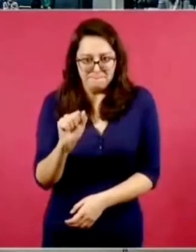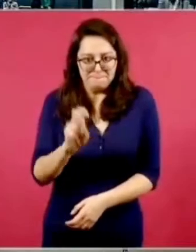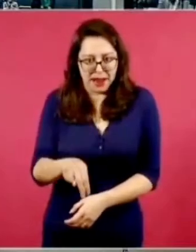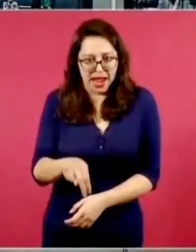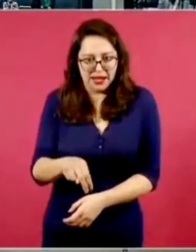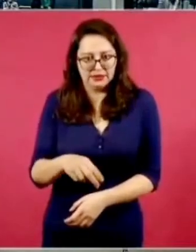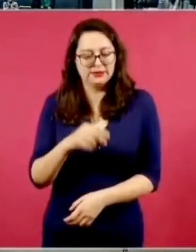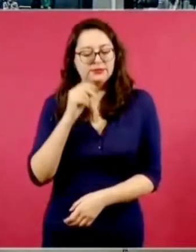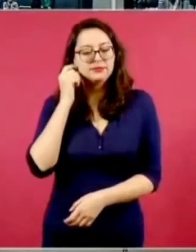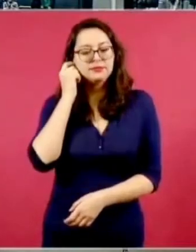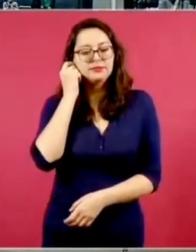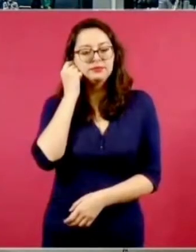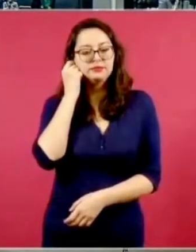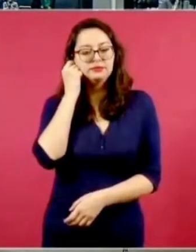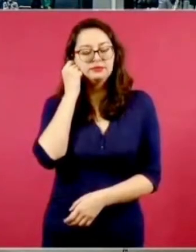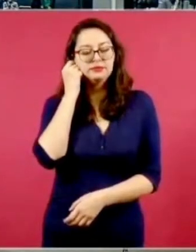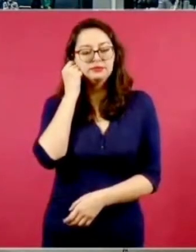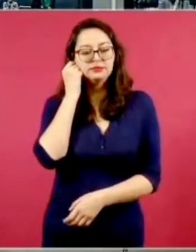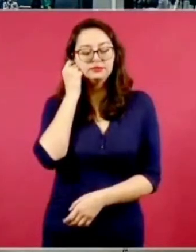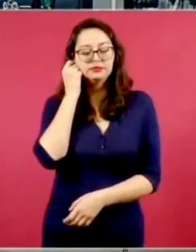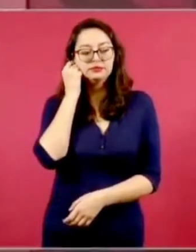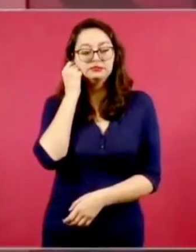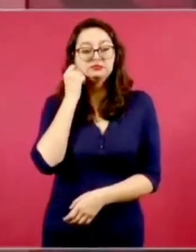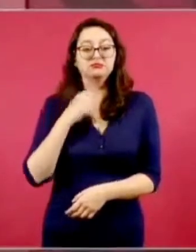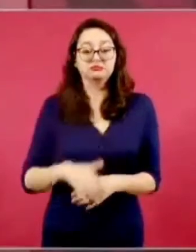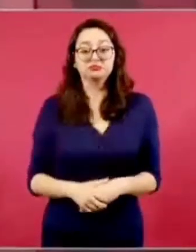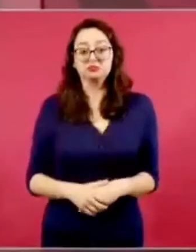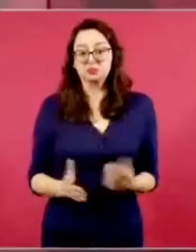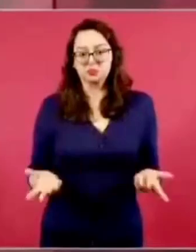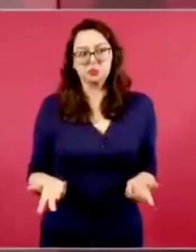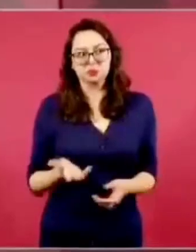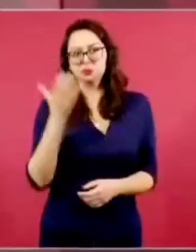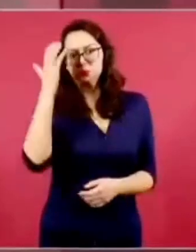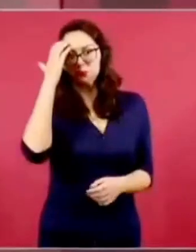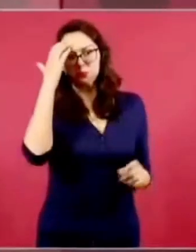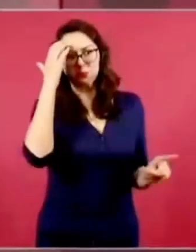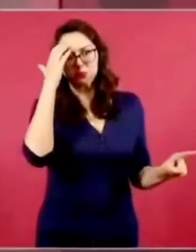Pues conoce uno, pues, gentes así.